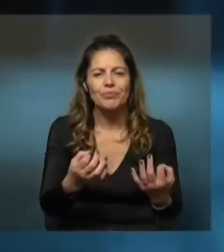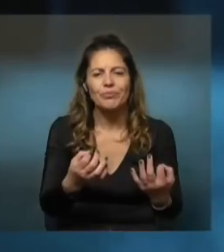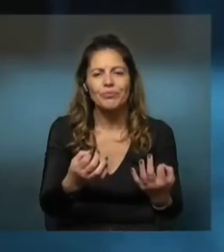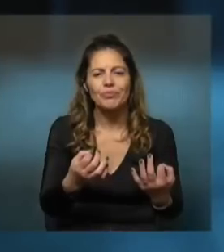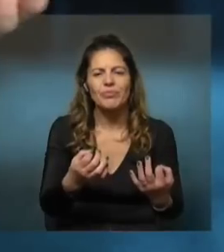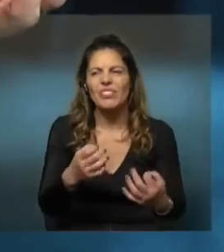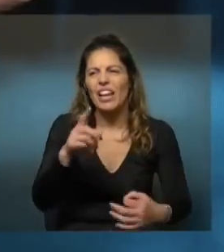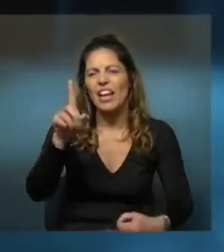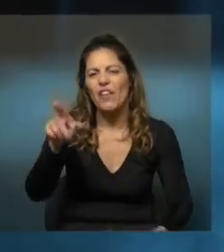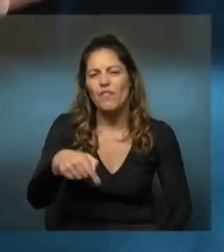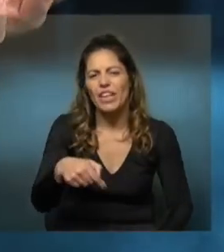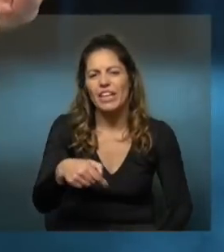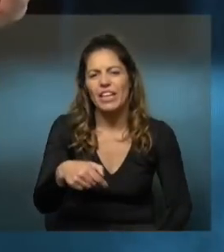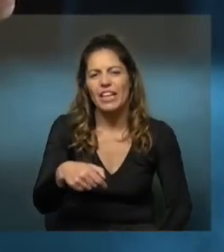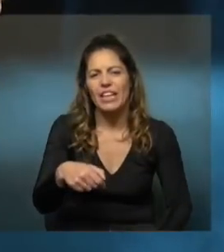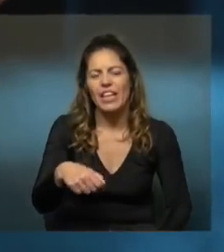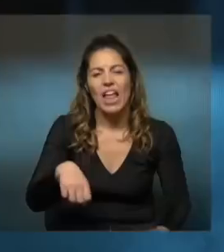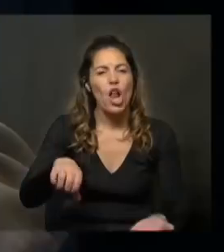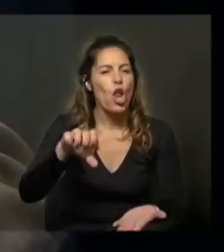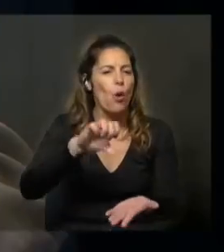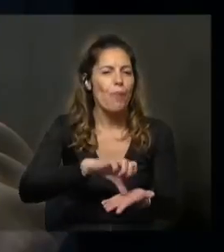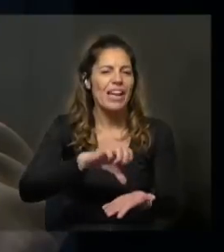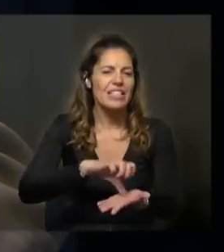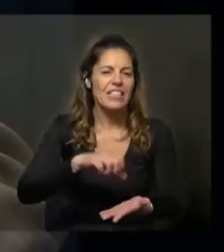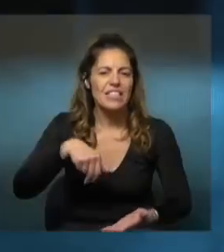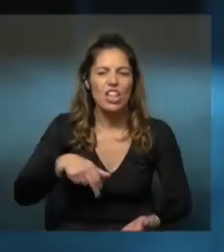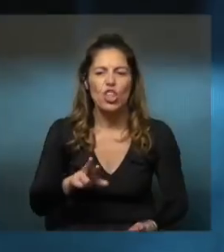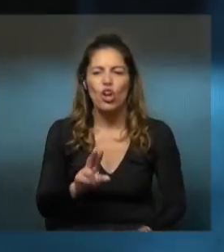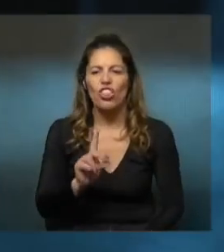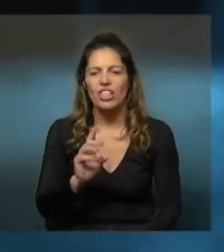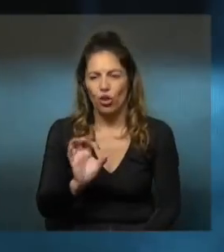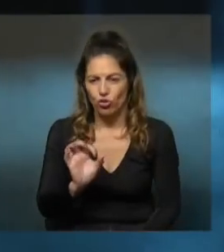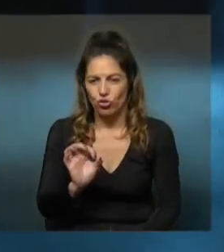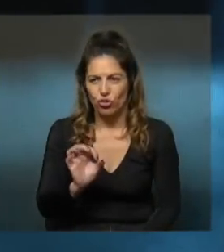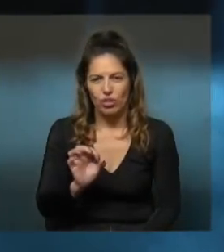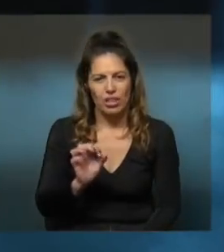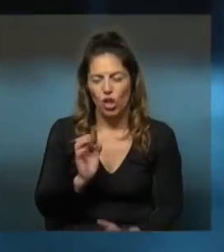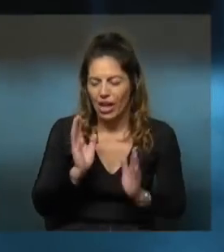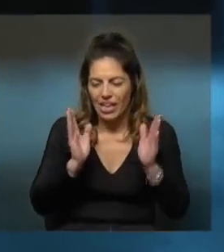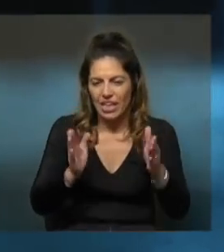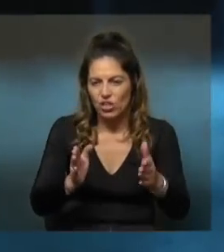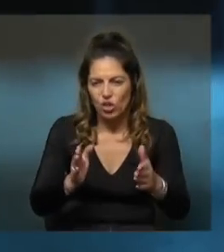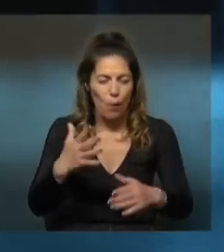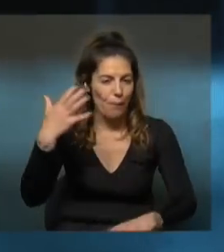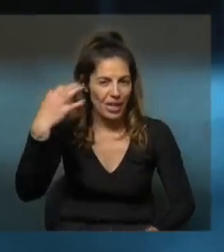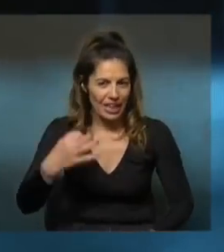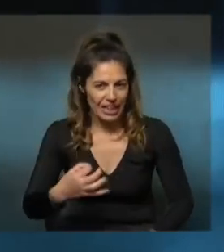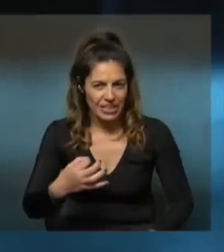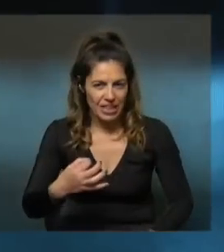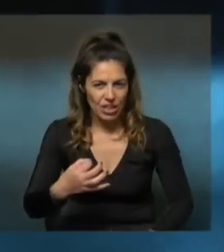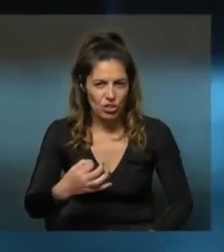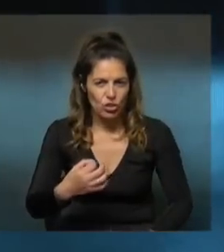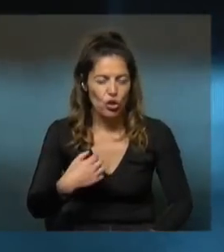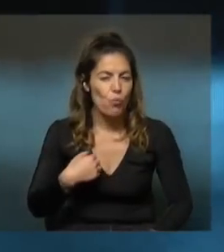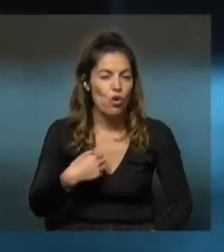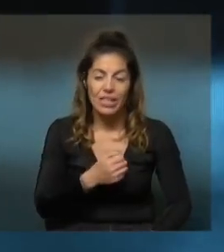que viene de los países nórdicos Entonces ya estoy estoy en eso tengo mi creencia soy tanto soy